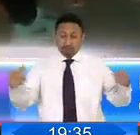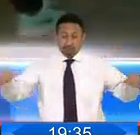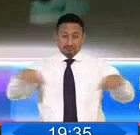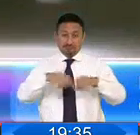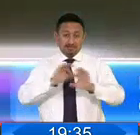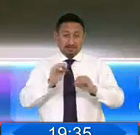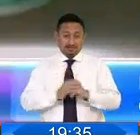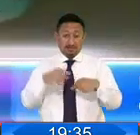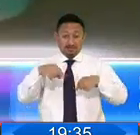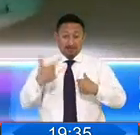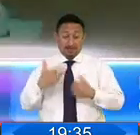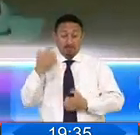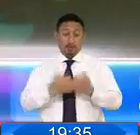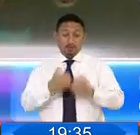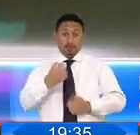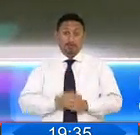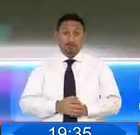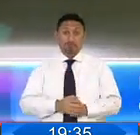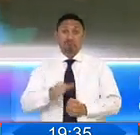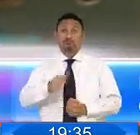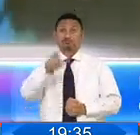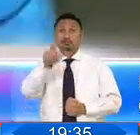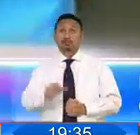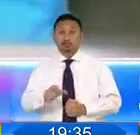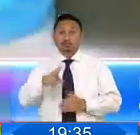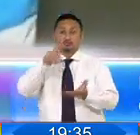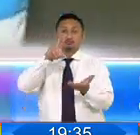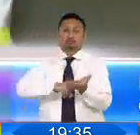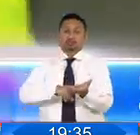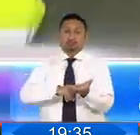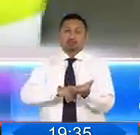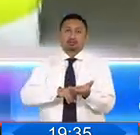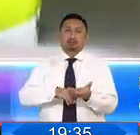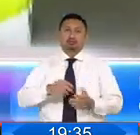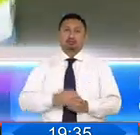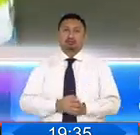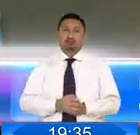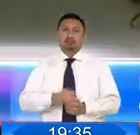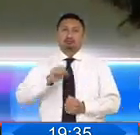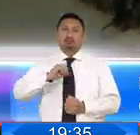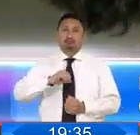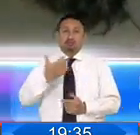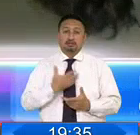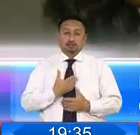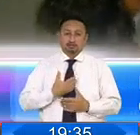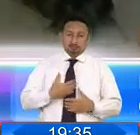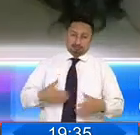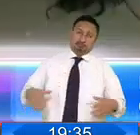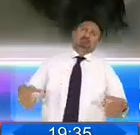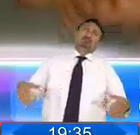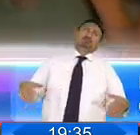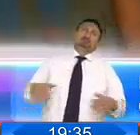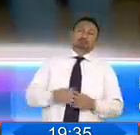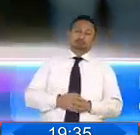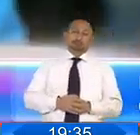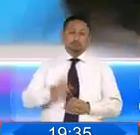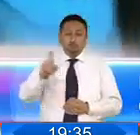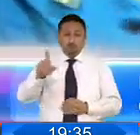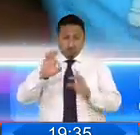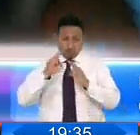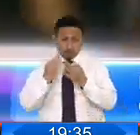presentado algunos incidentes. Acá hay otra señora que se encuentra en el piso. ¿Ha tenido algún descompensamiento en su salud? ¿Su familiar, señora?